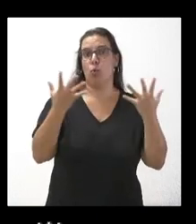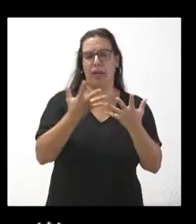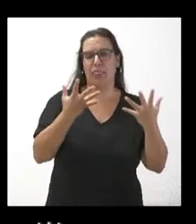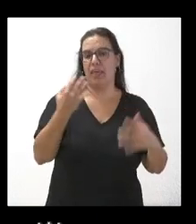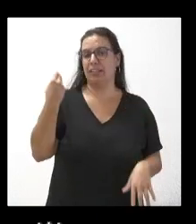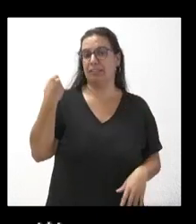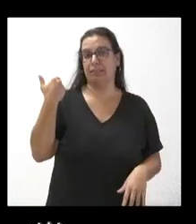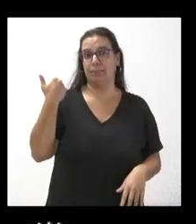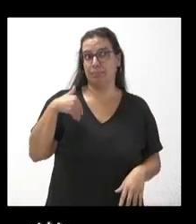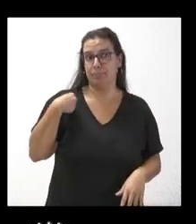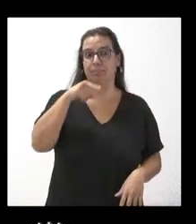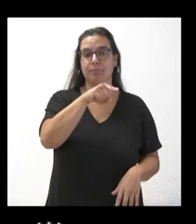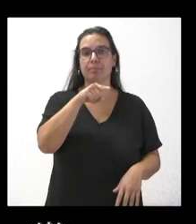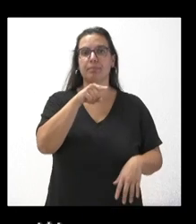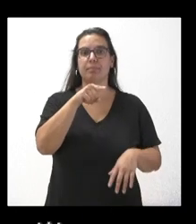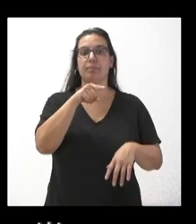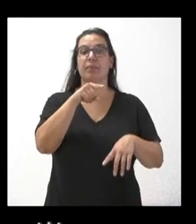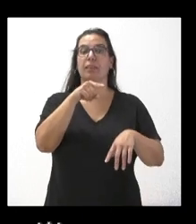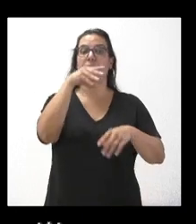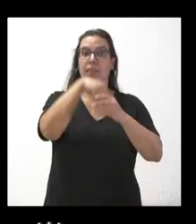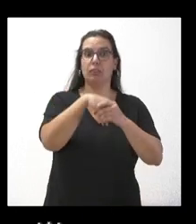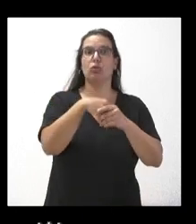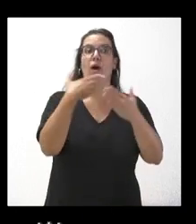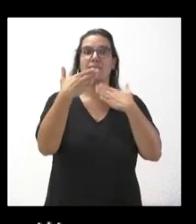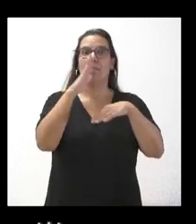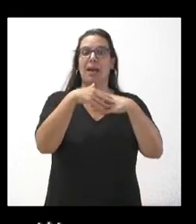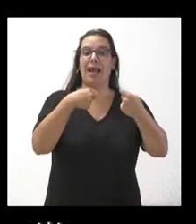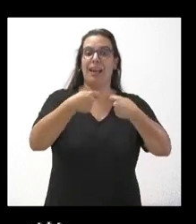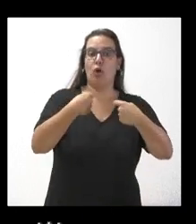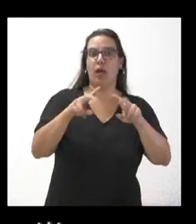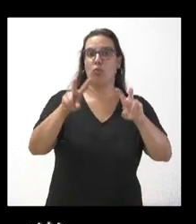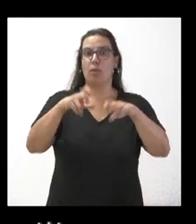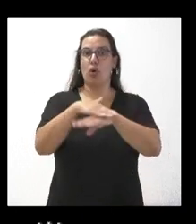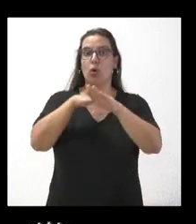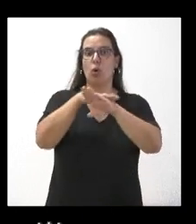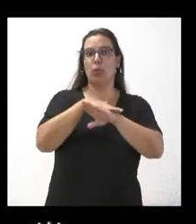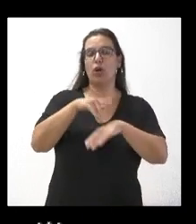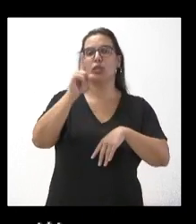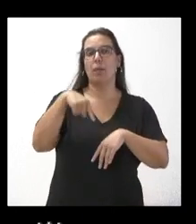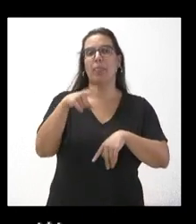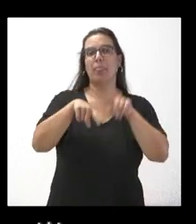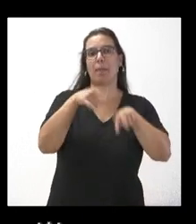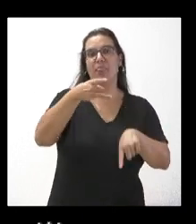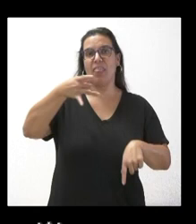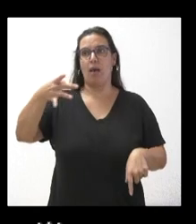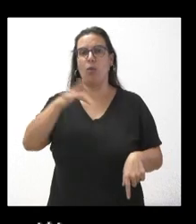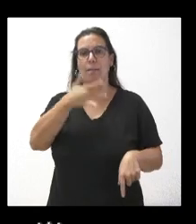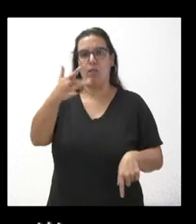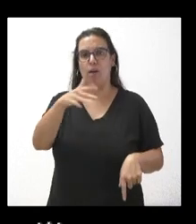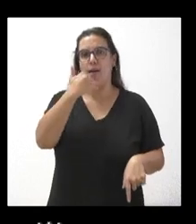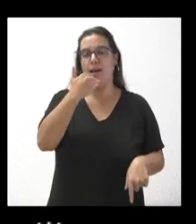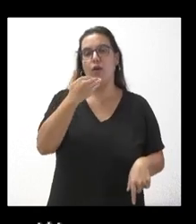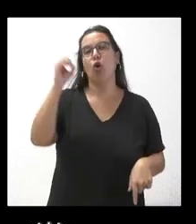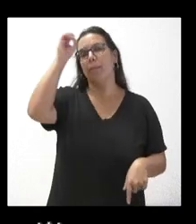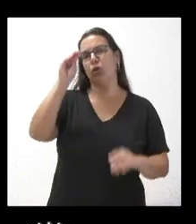las negociaciones para la formación del nuevo gobierno e incluso la apertura de la condonación de la deuda. No sé qué valoración hacen desde la Junta.